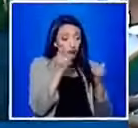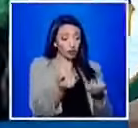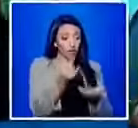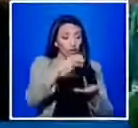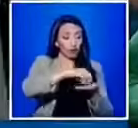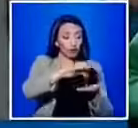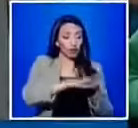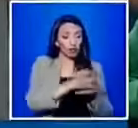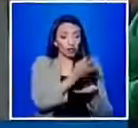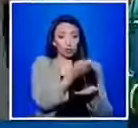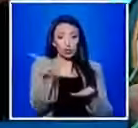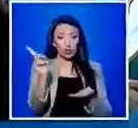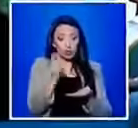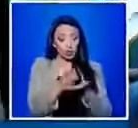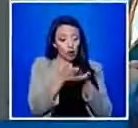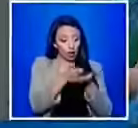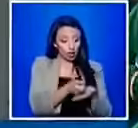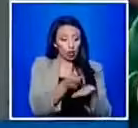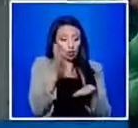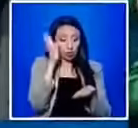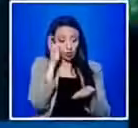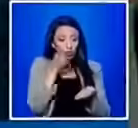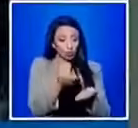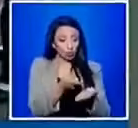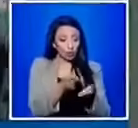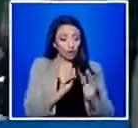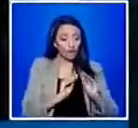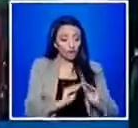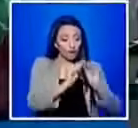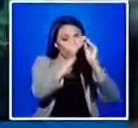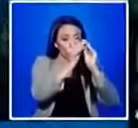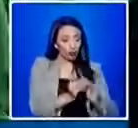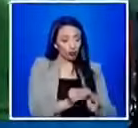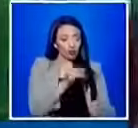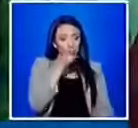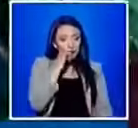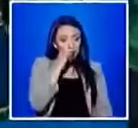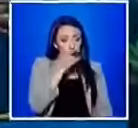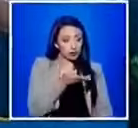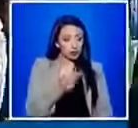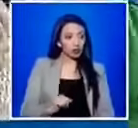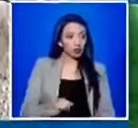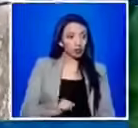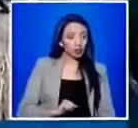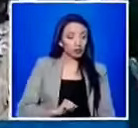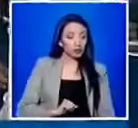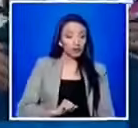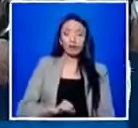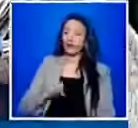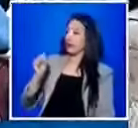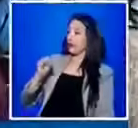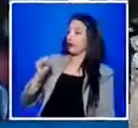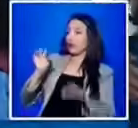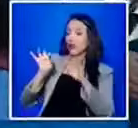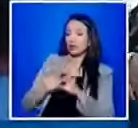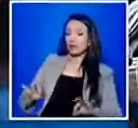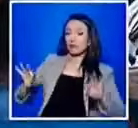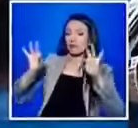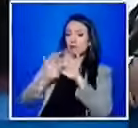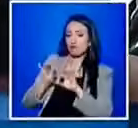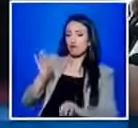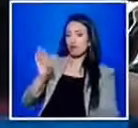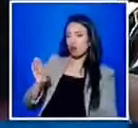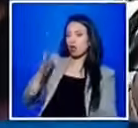año. ¿De qué manera van a aportar dentro de esta formación académica y además personal? Sí, es importante porque